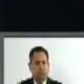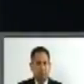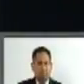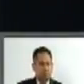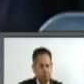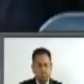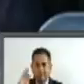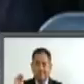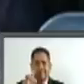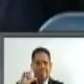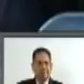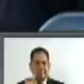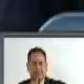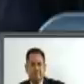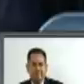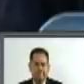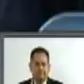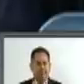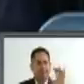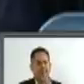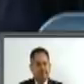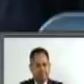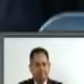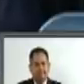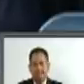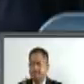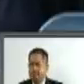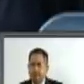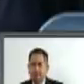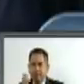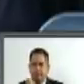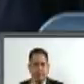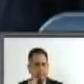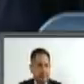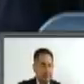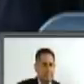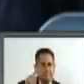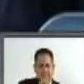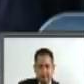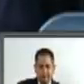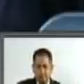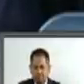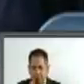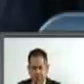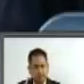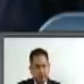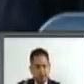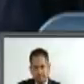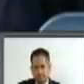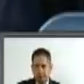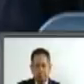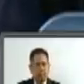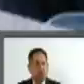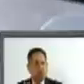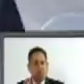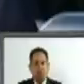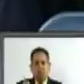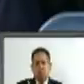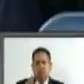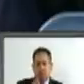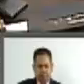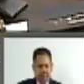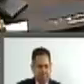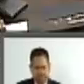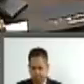federalismo, principio necesario para garantizar un desarrollo equitativo de las diversas regiones y entidades administrativas de